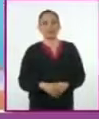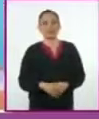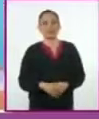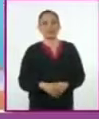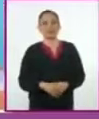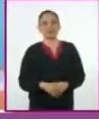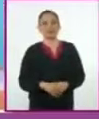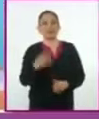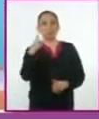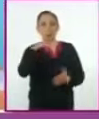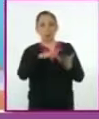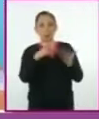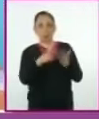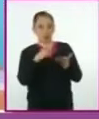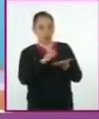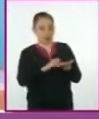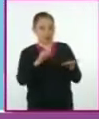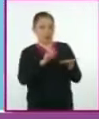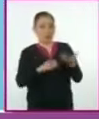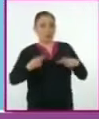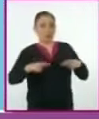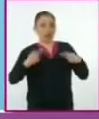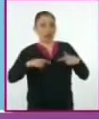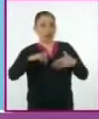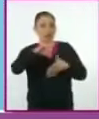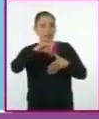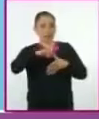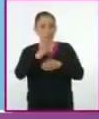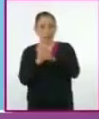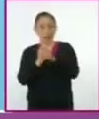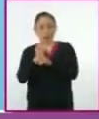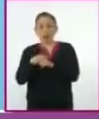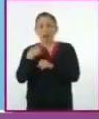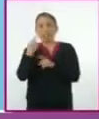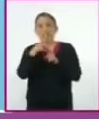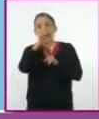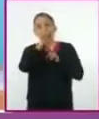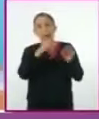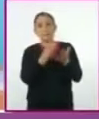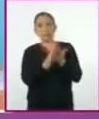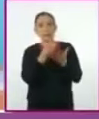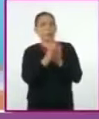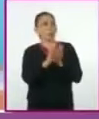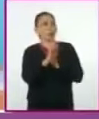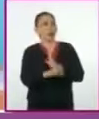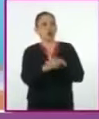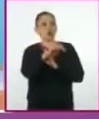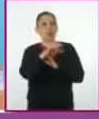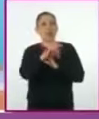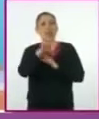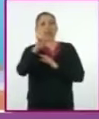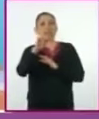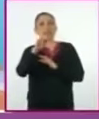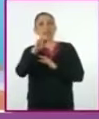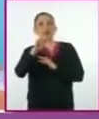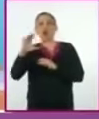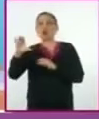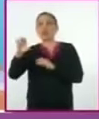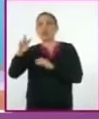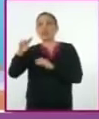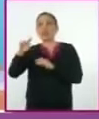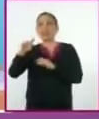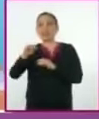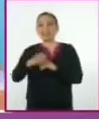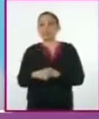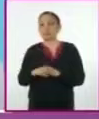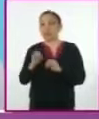Para nuestro proyecto de escritores latinoamericanos, propongo que investiguemos a quienes han recibido algún premio, como el Nobel de Literatura o el Cervantes.